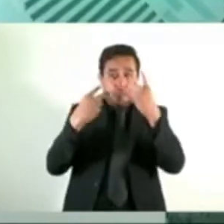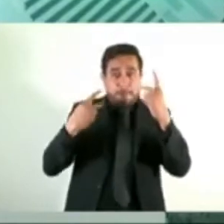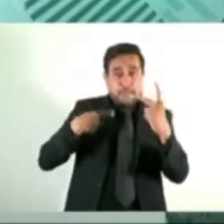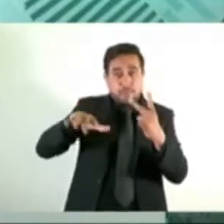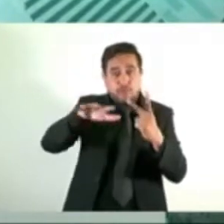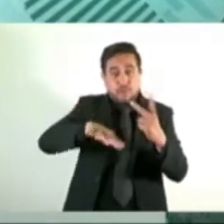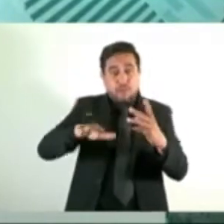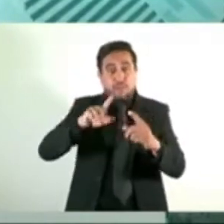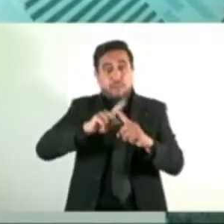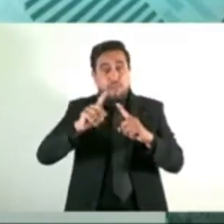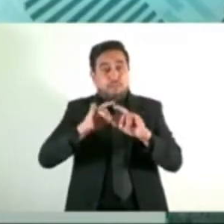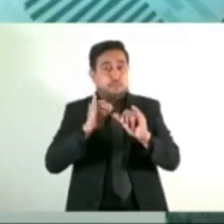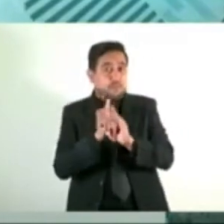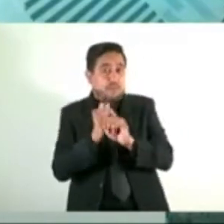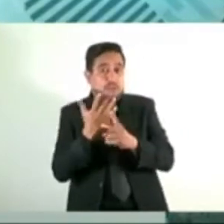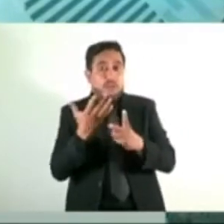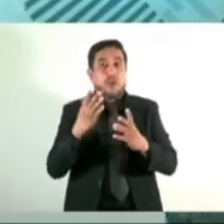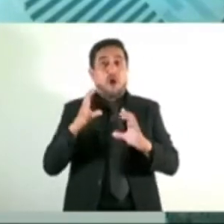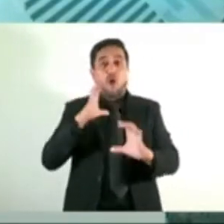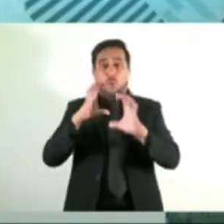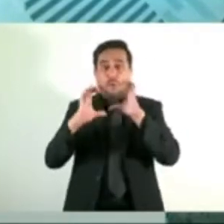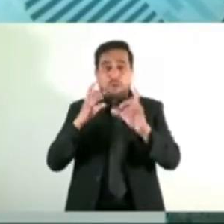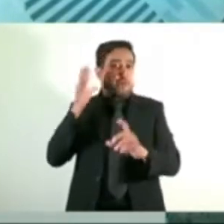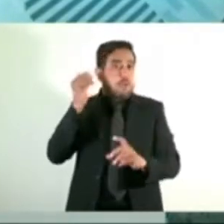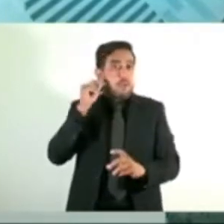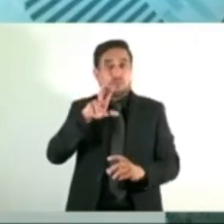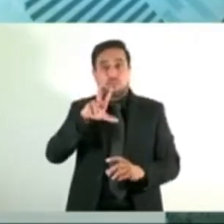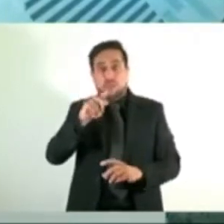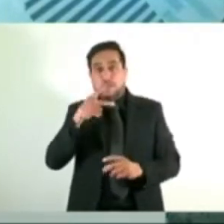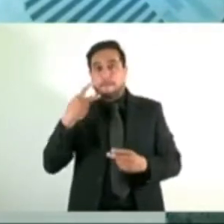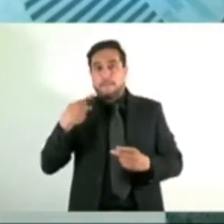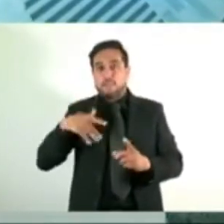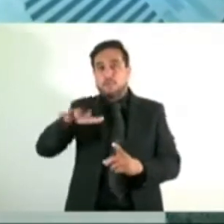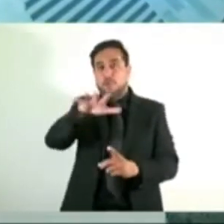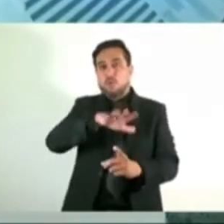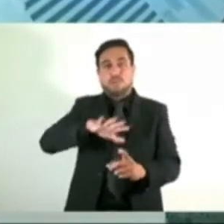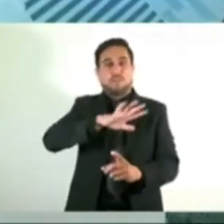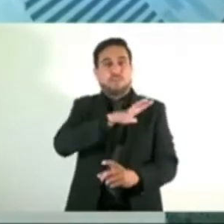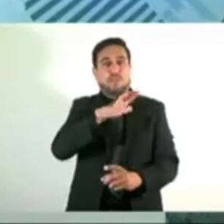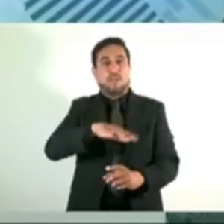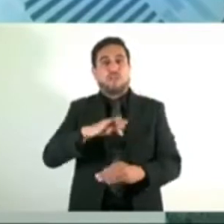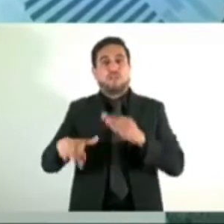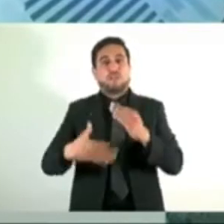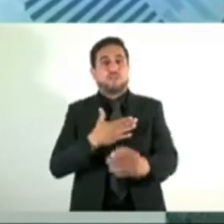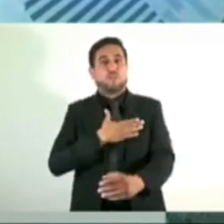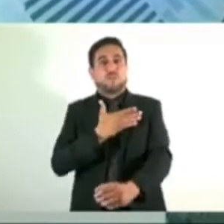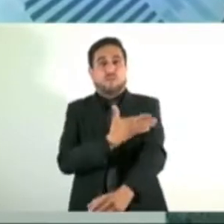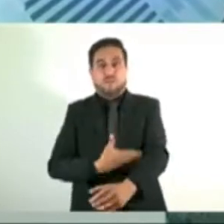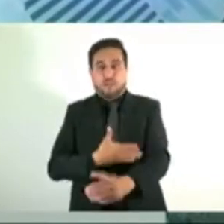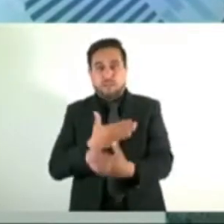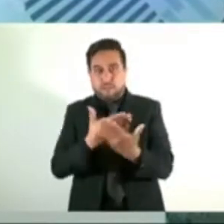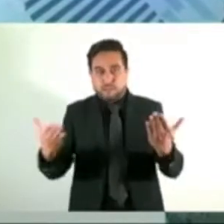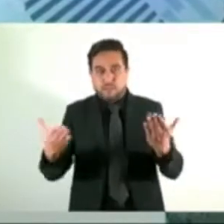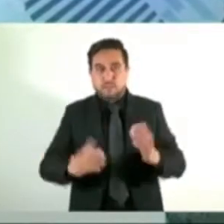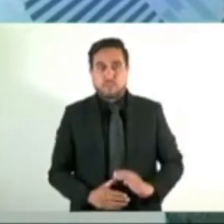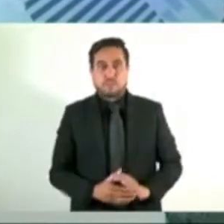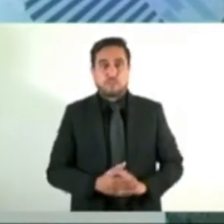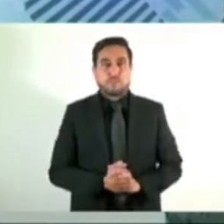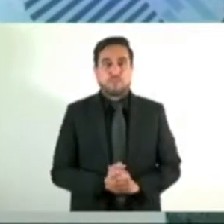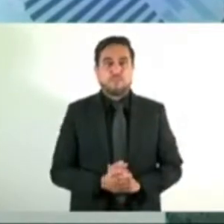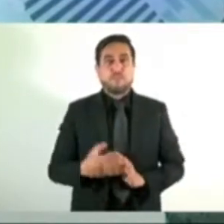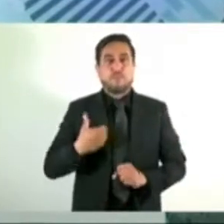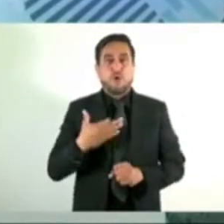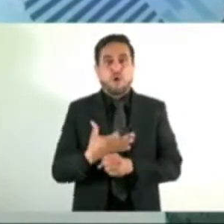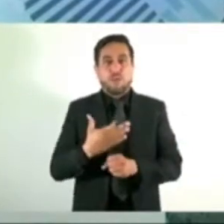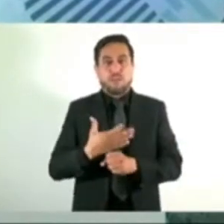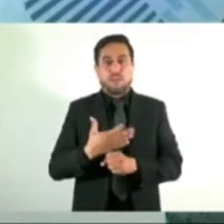los representantes de los medios de comunicación y al público en general, muy buenas tardes. En acatamiento a lo estatuido